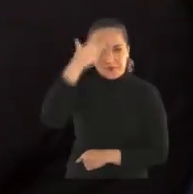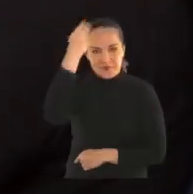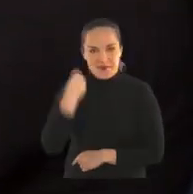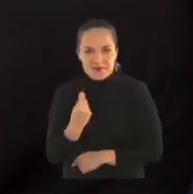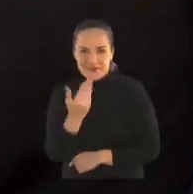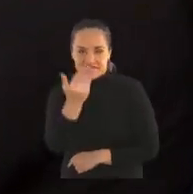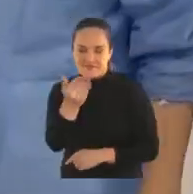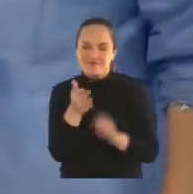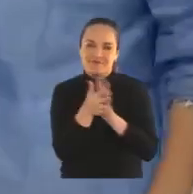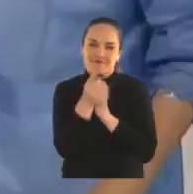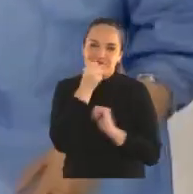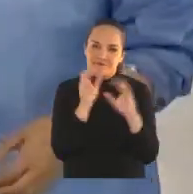información de noticias rcn